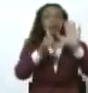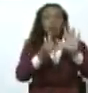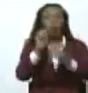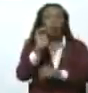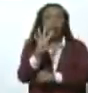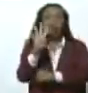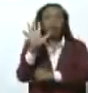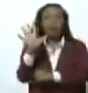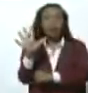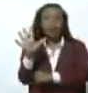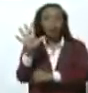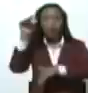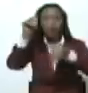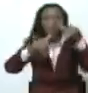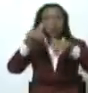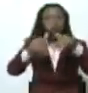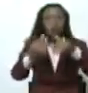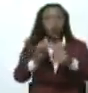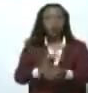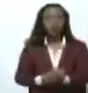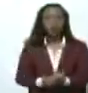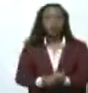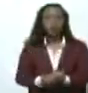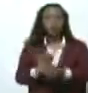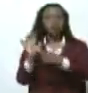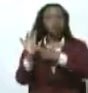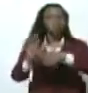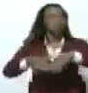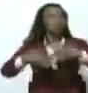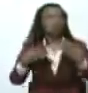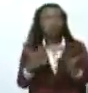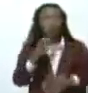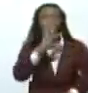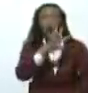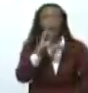106.645 votos, lo que representa el